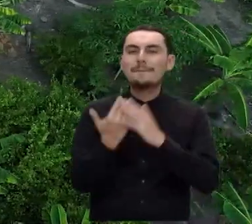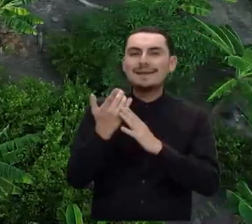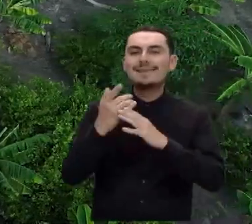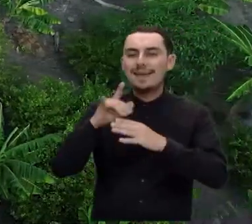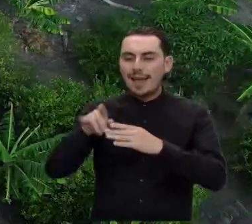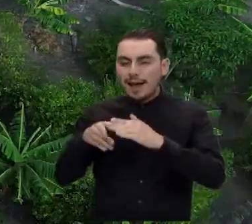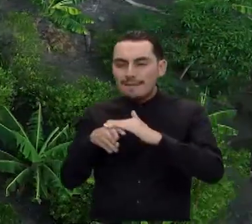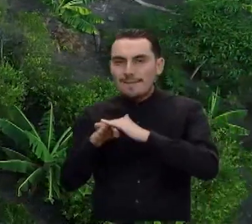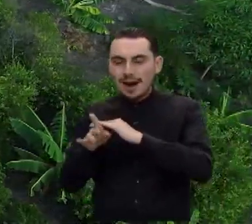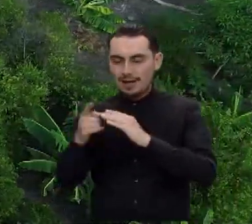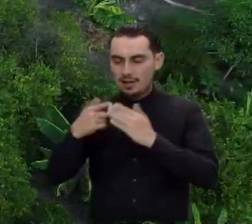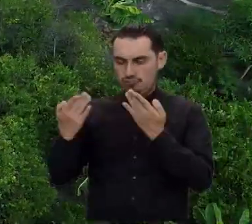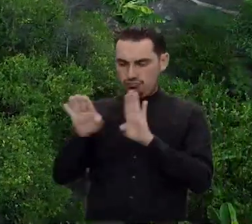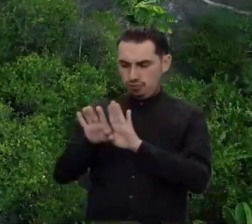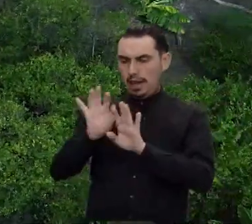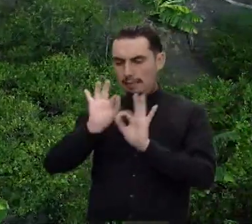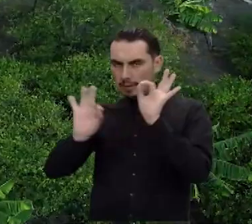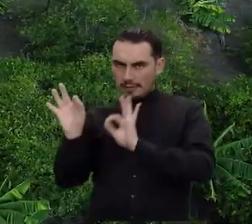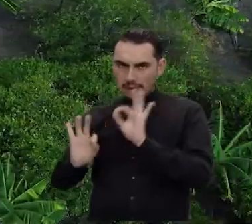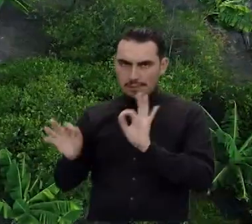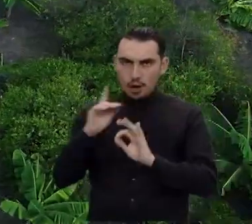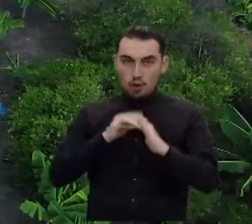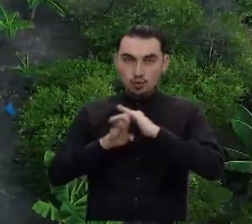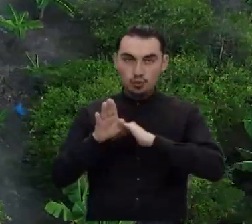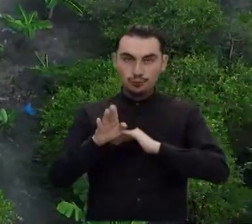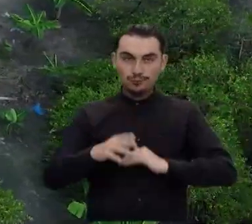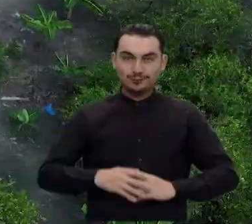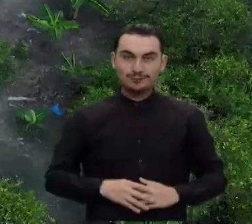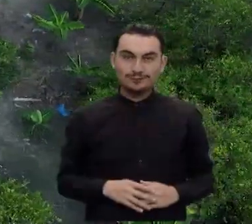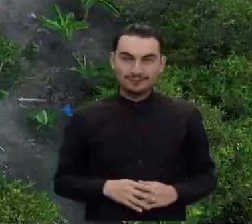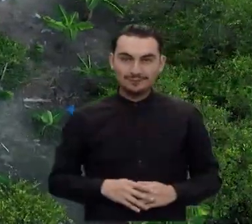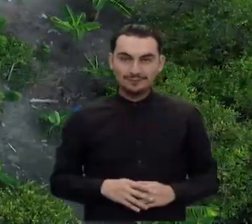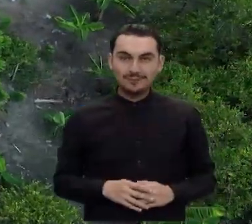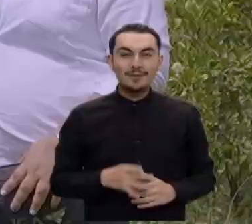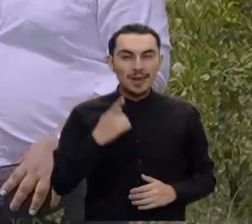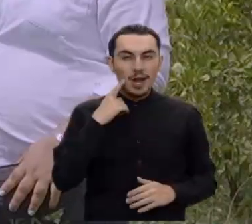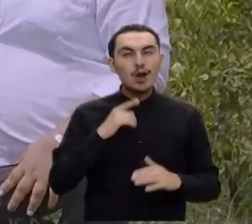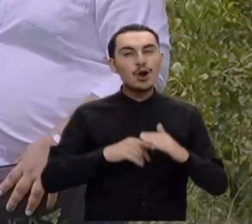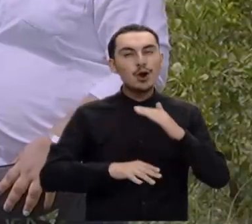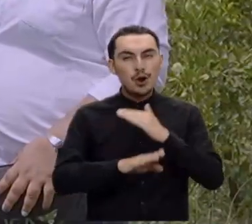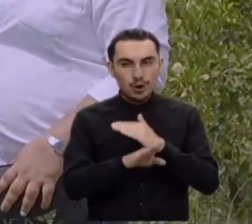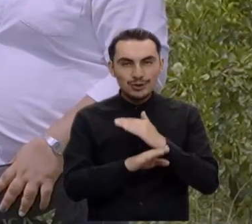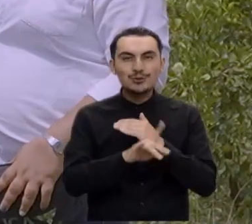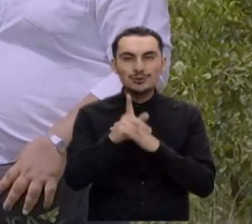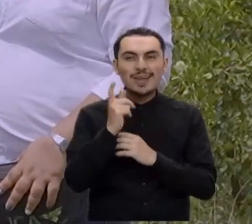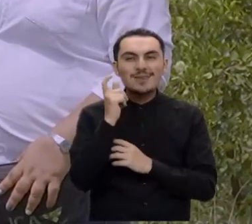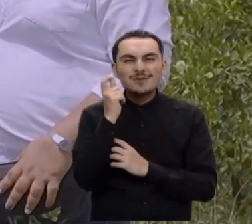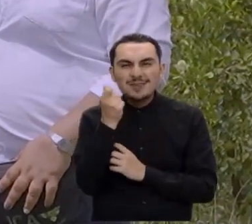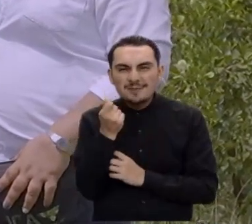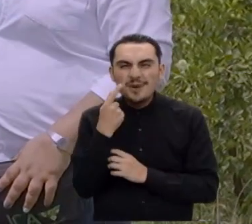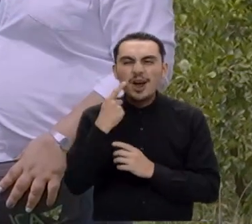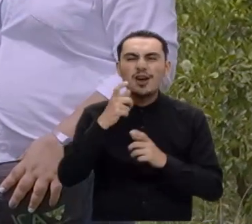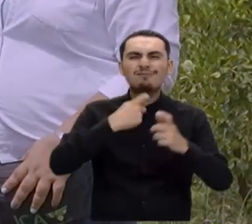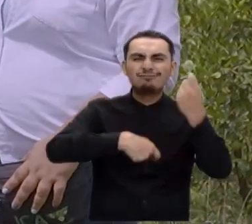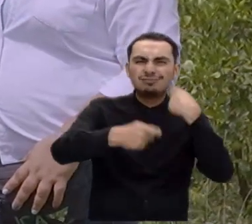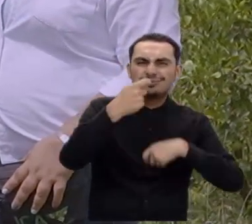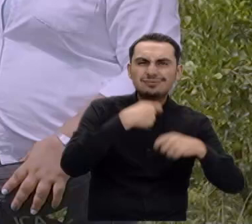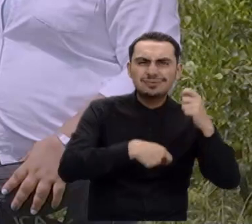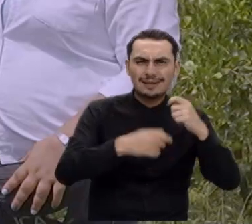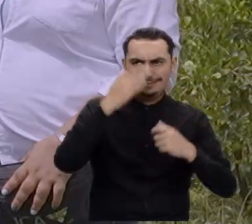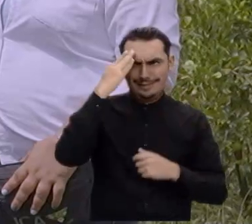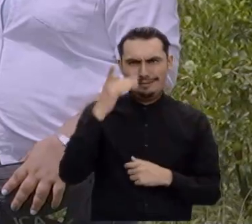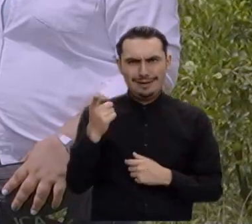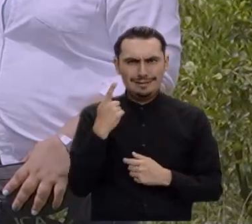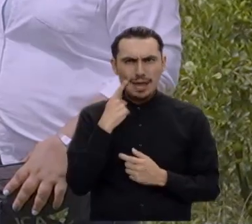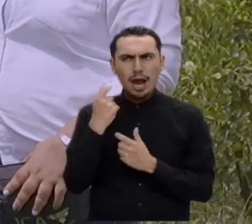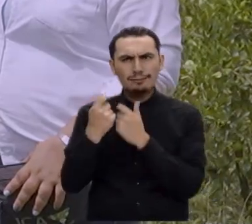instale en el ingreso de su predio. Oye, señor Luis. Seguir cultivando nuestros cítricos, nuestro limón criollo, que tiene